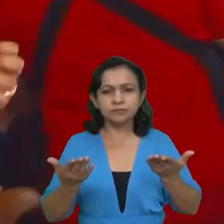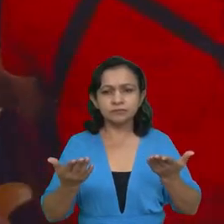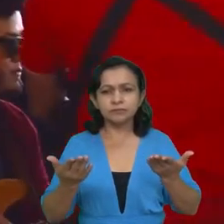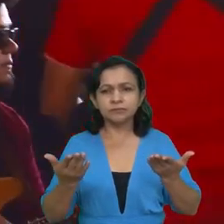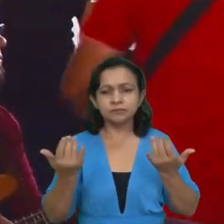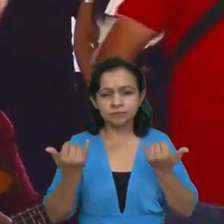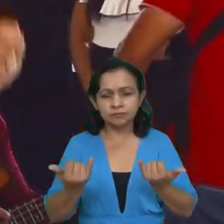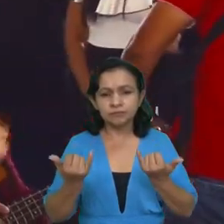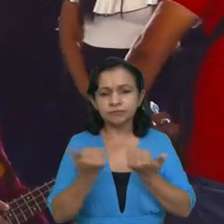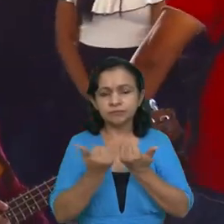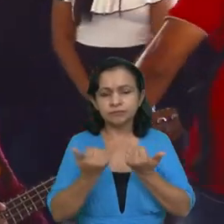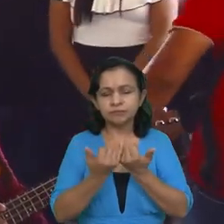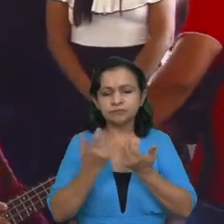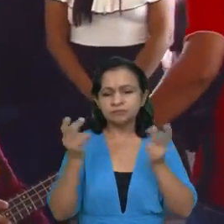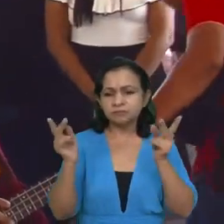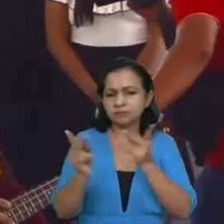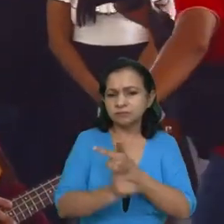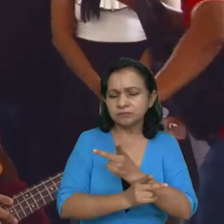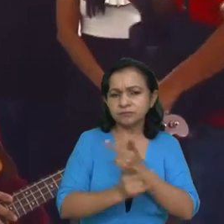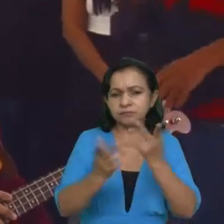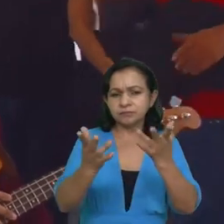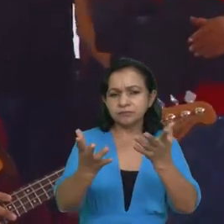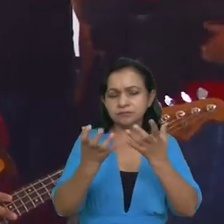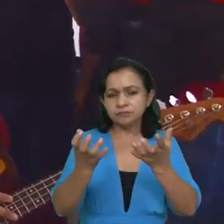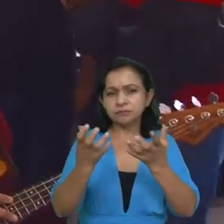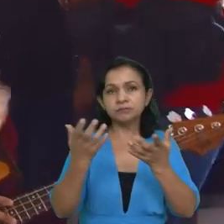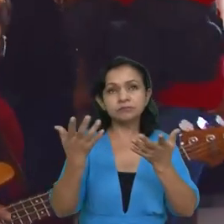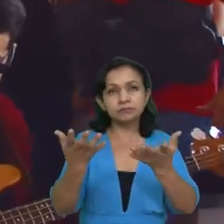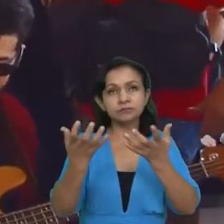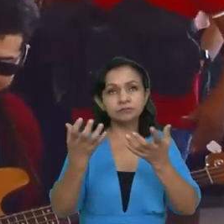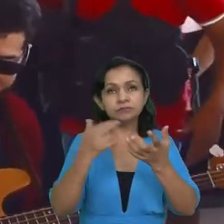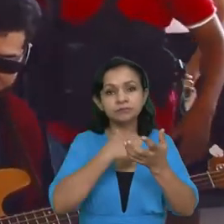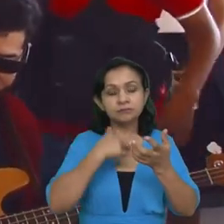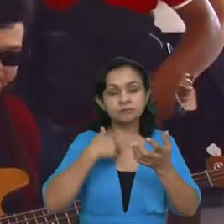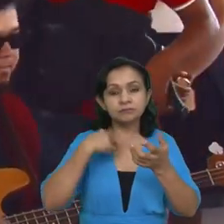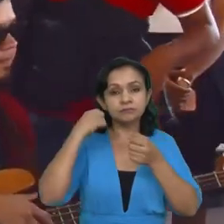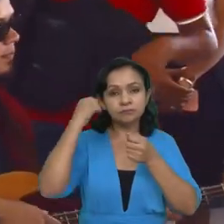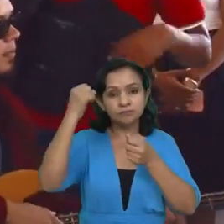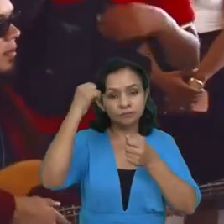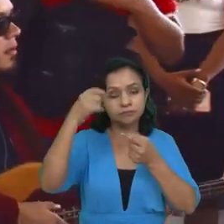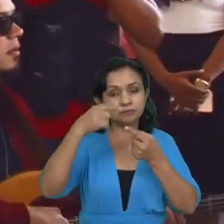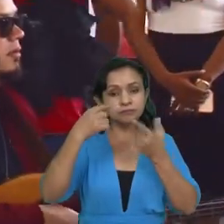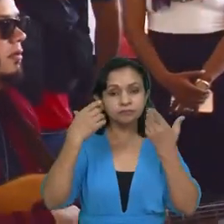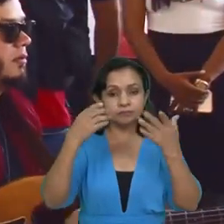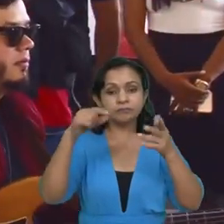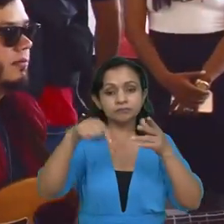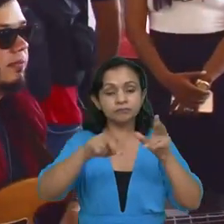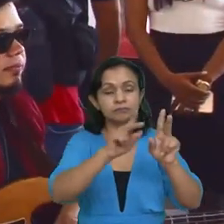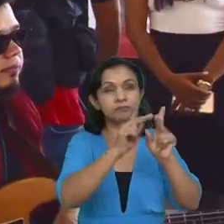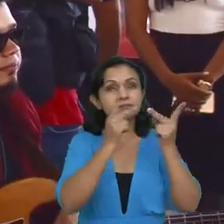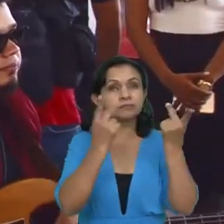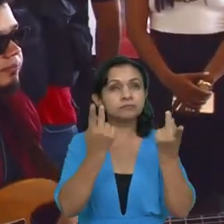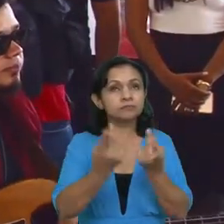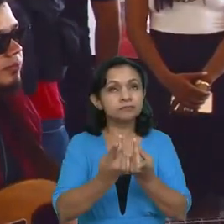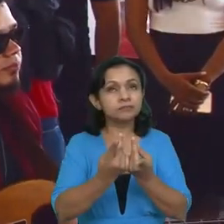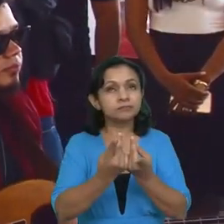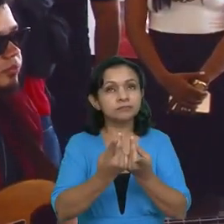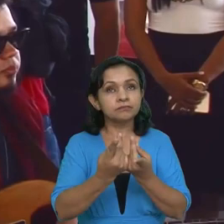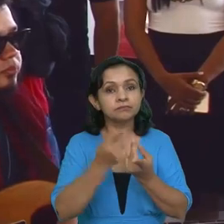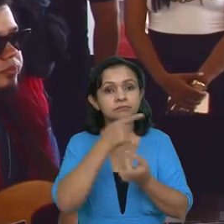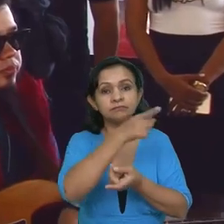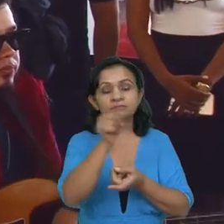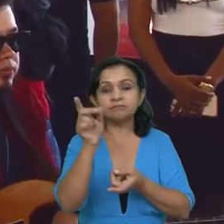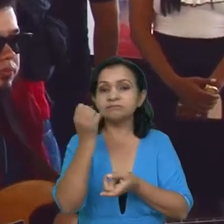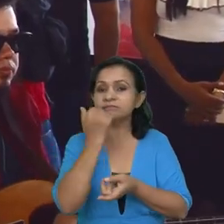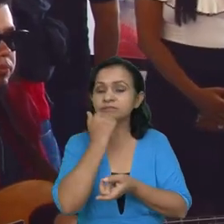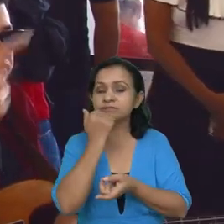esa mezquindad que quieren arrebatar arrebatarle el triunfo las victorias a este pueblo pero se equivocaron